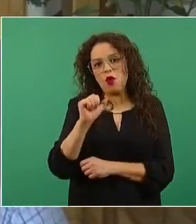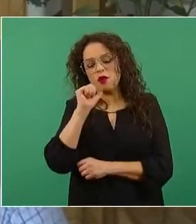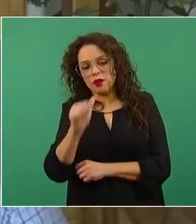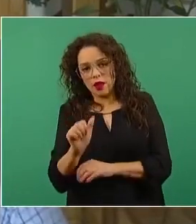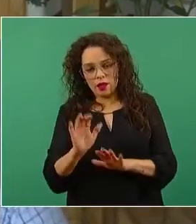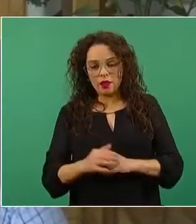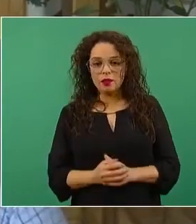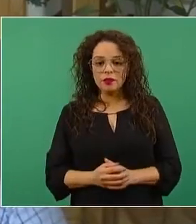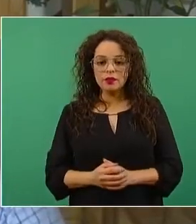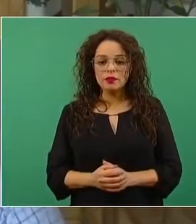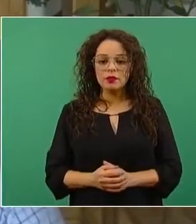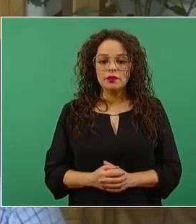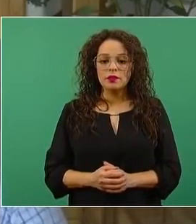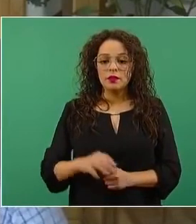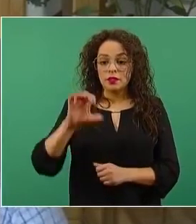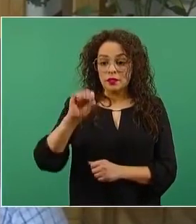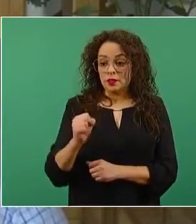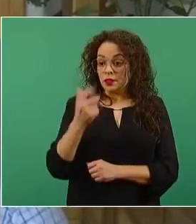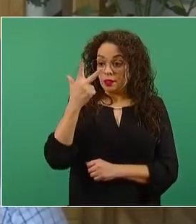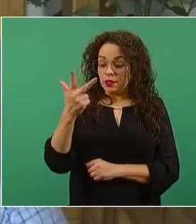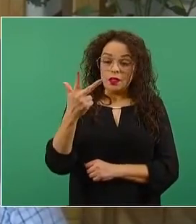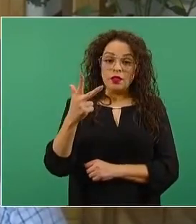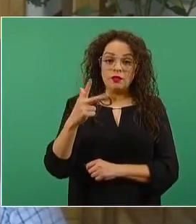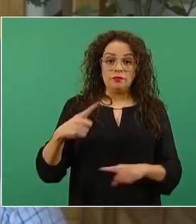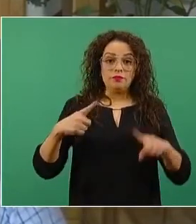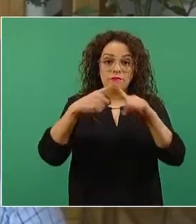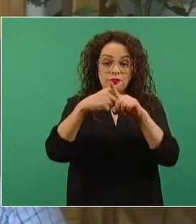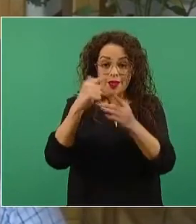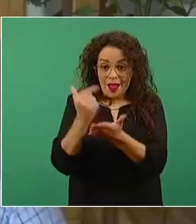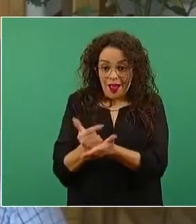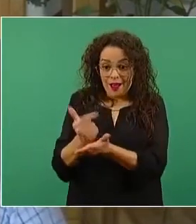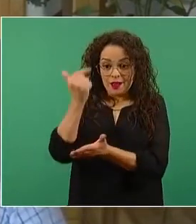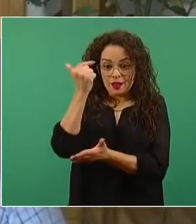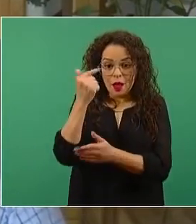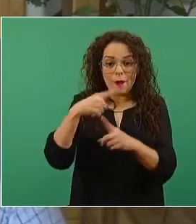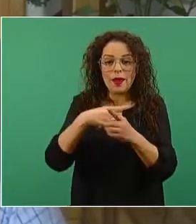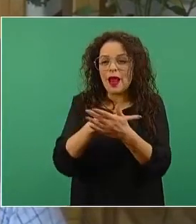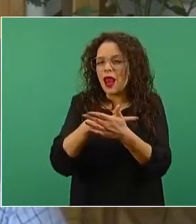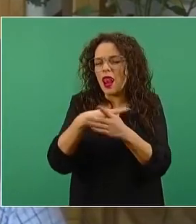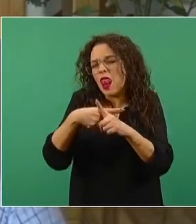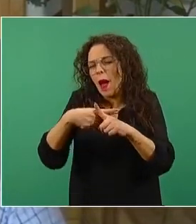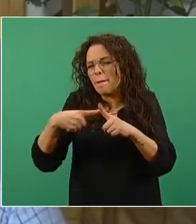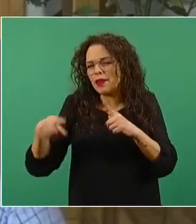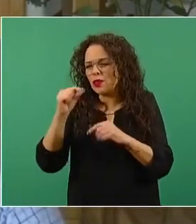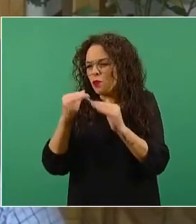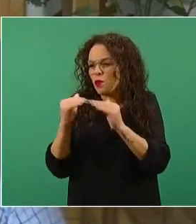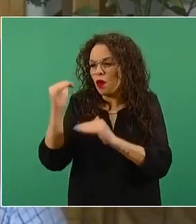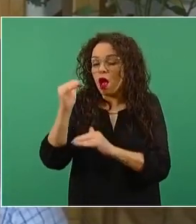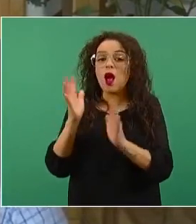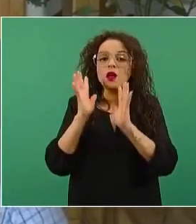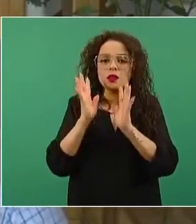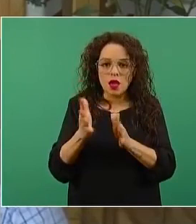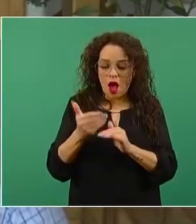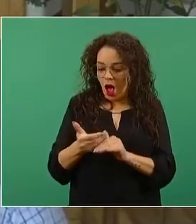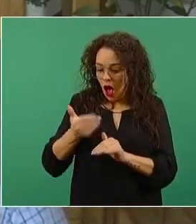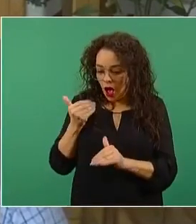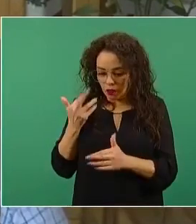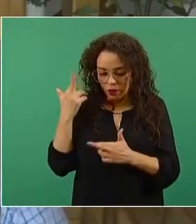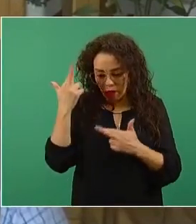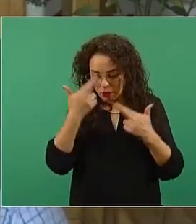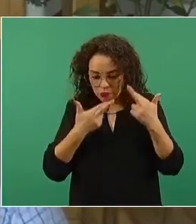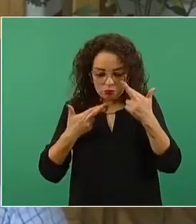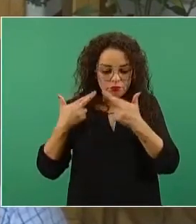68 ESAVIS graves, ya un poco más de la mitad han pasado por un proceso de dictaminación y de